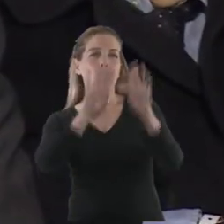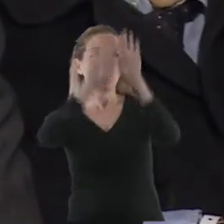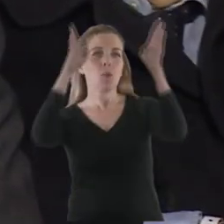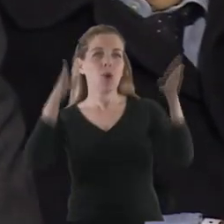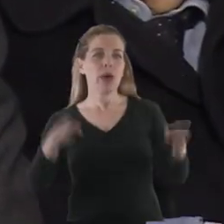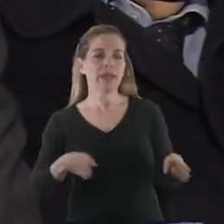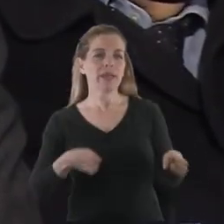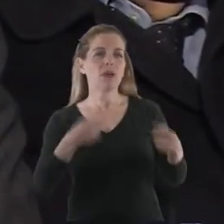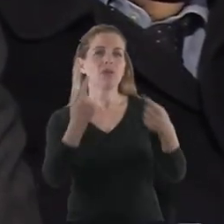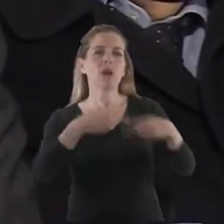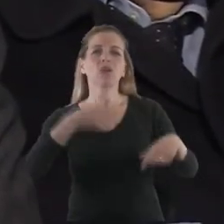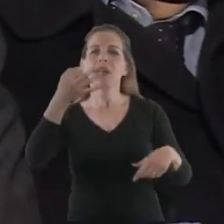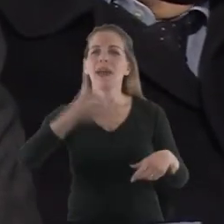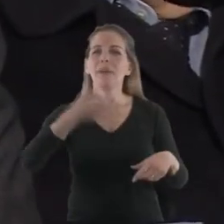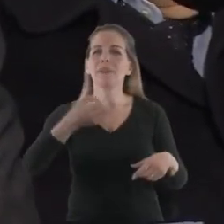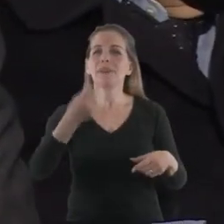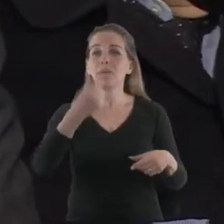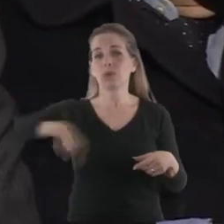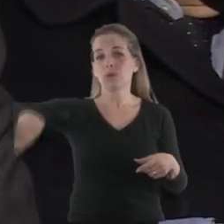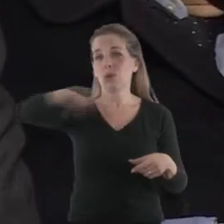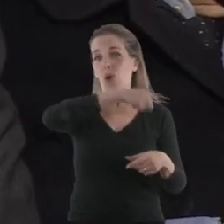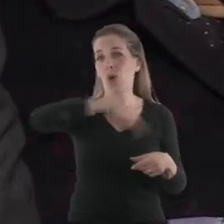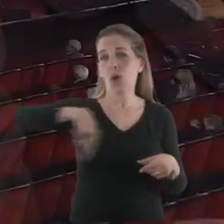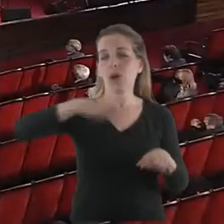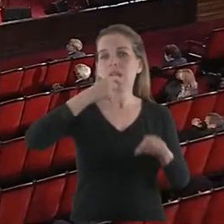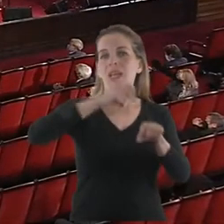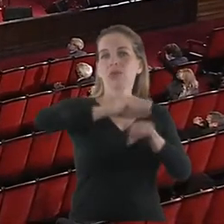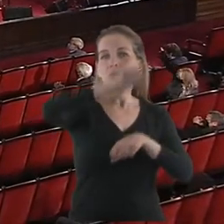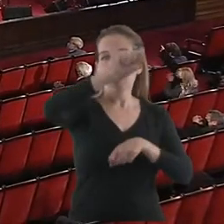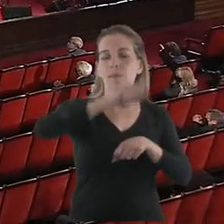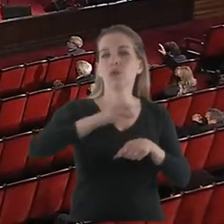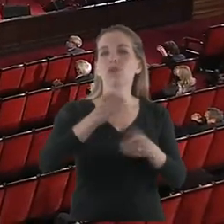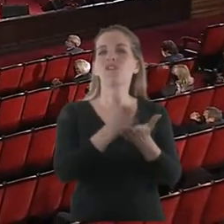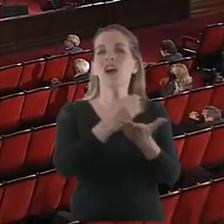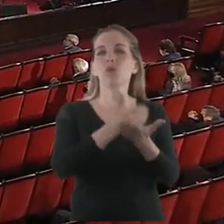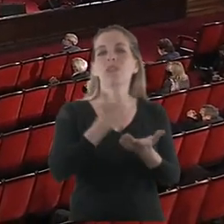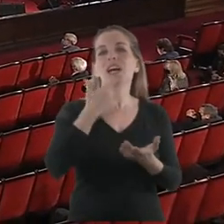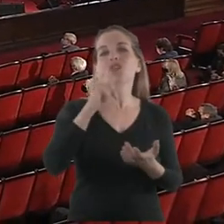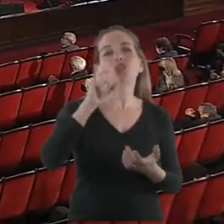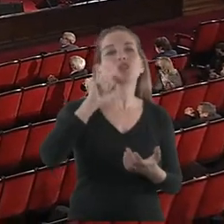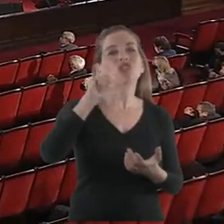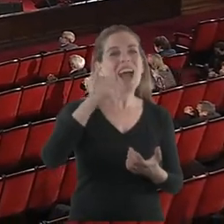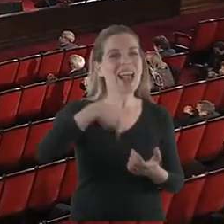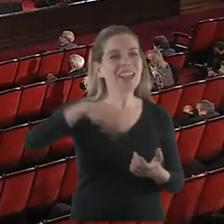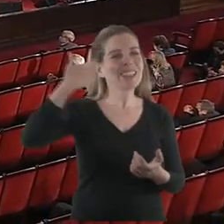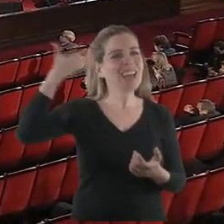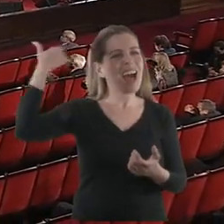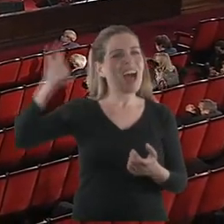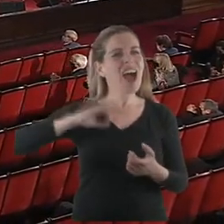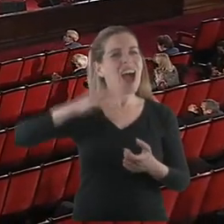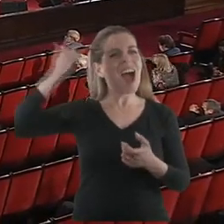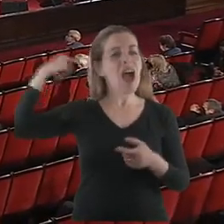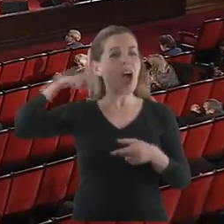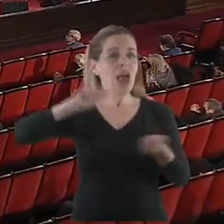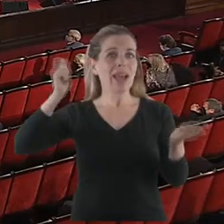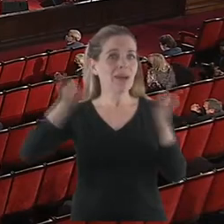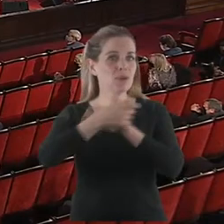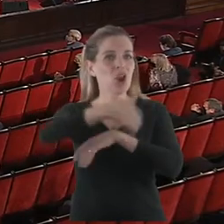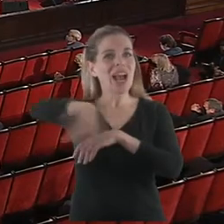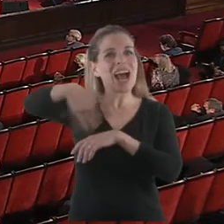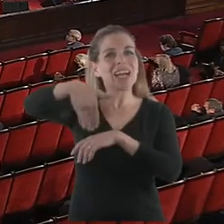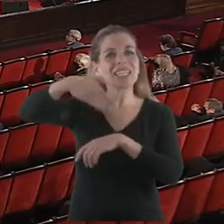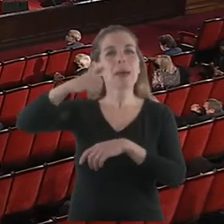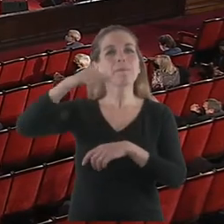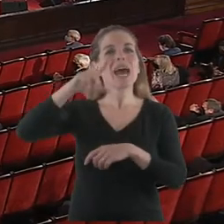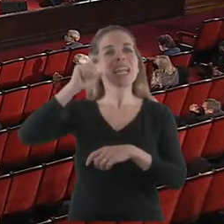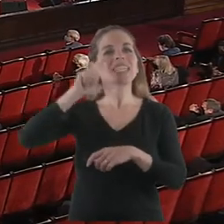por ejemplo, los que estudiamos en sociales hace algunos años en una facultad que ya no funcionaba como facultad ahí en Marcelo T. Vos ahí